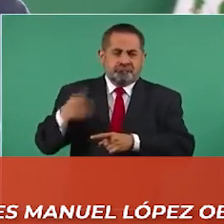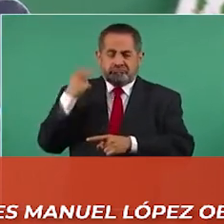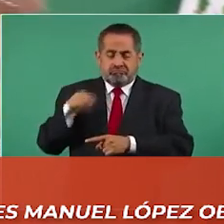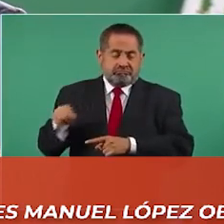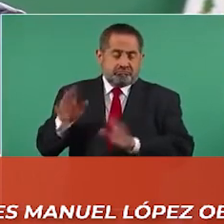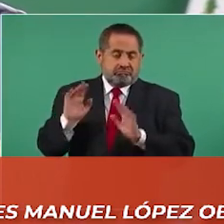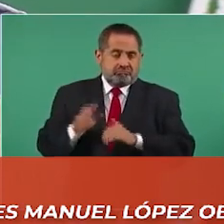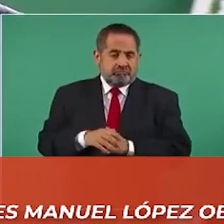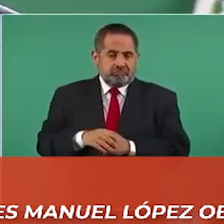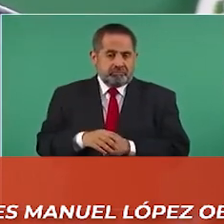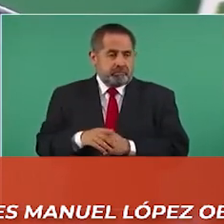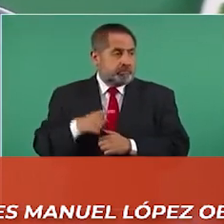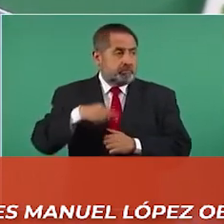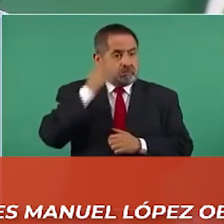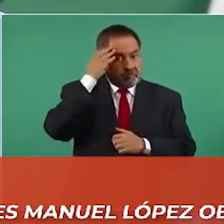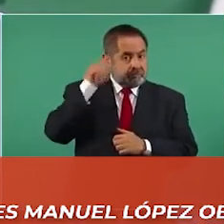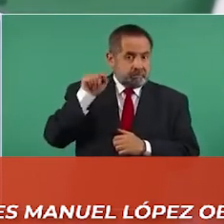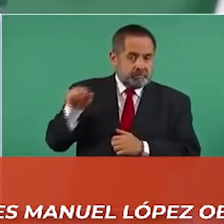yo creo que desconocida.